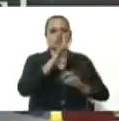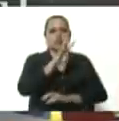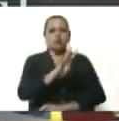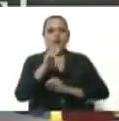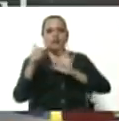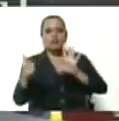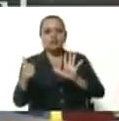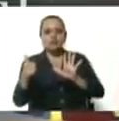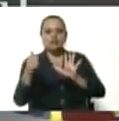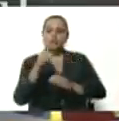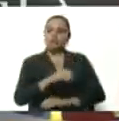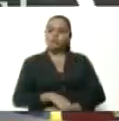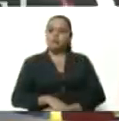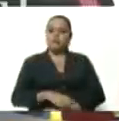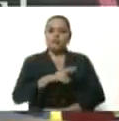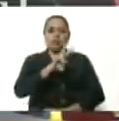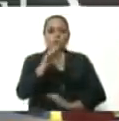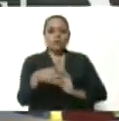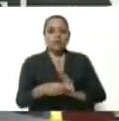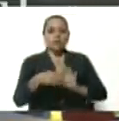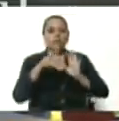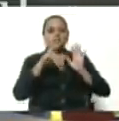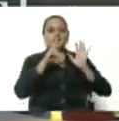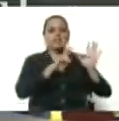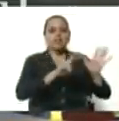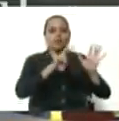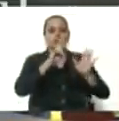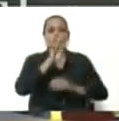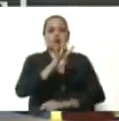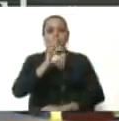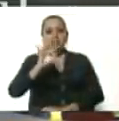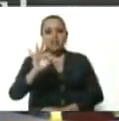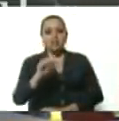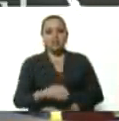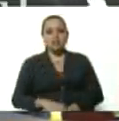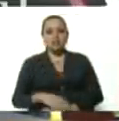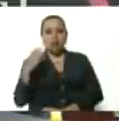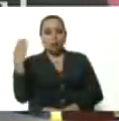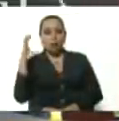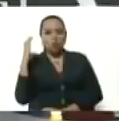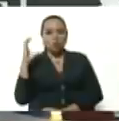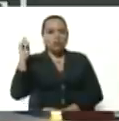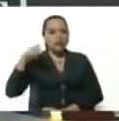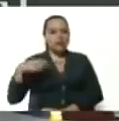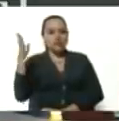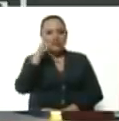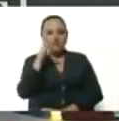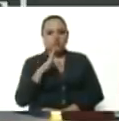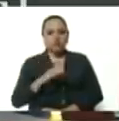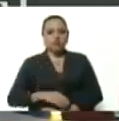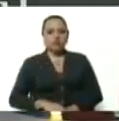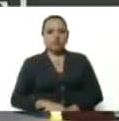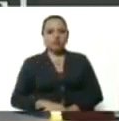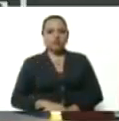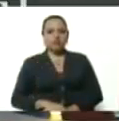2.743 casos, presidente. 223 casos del virus colombiano en Venezuela. Casos